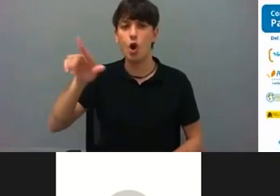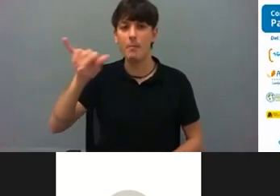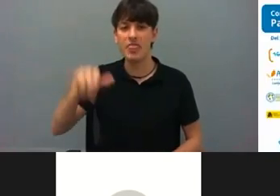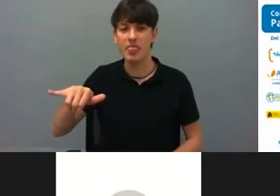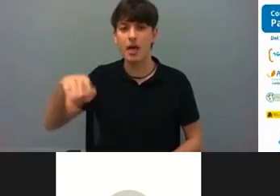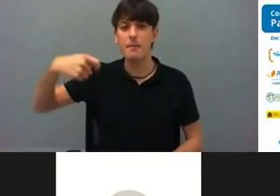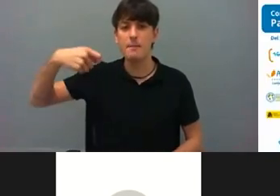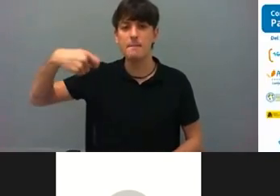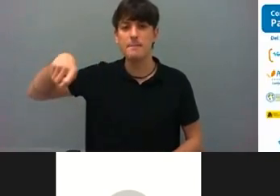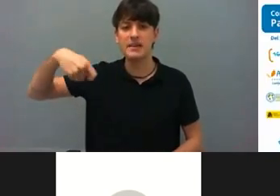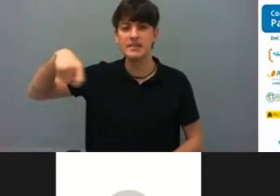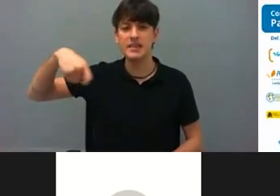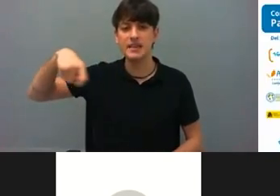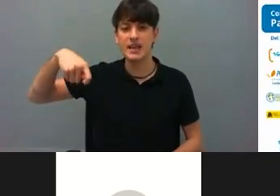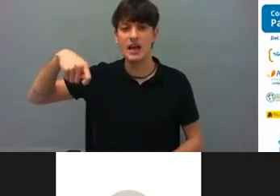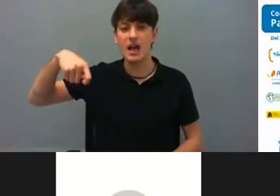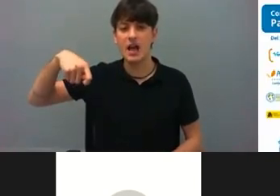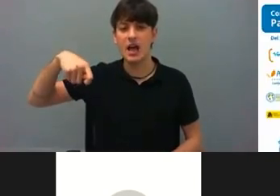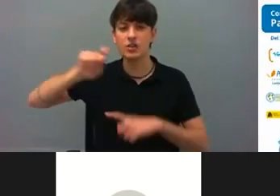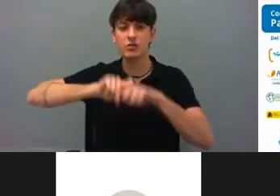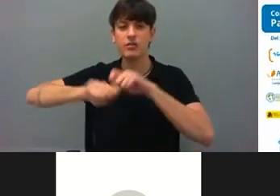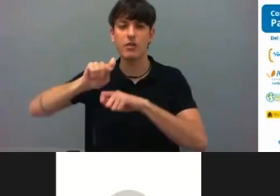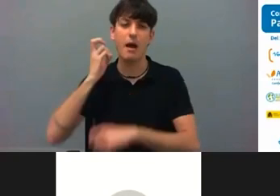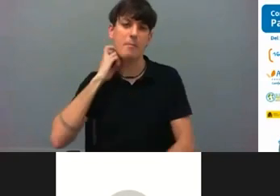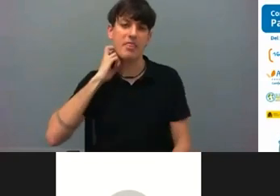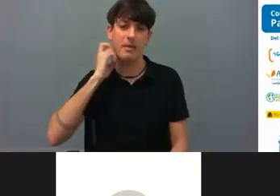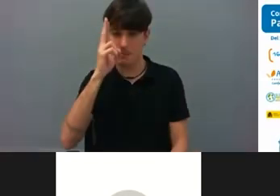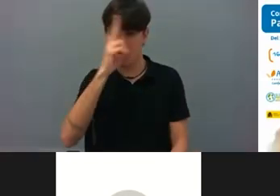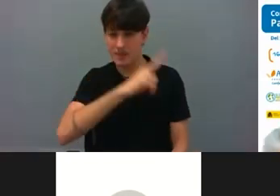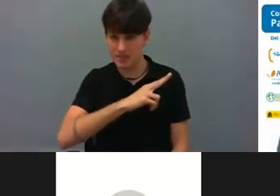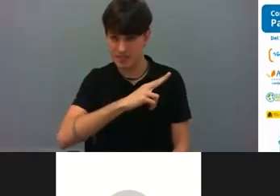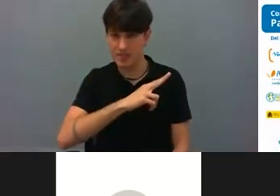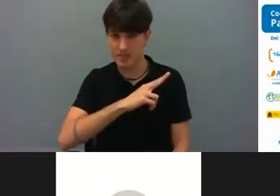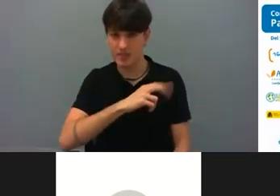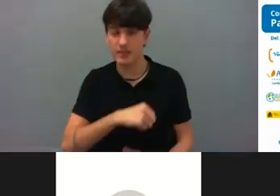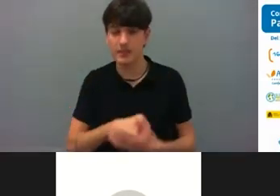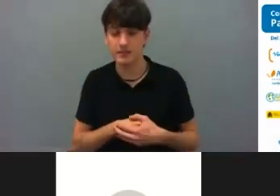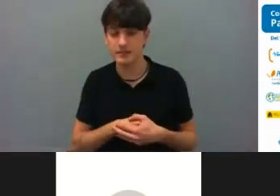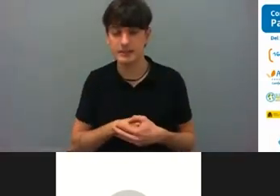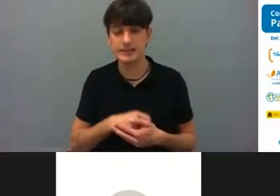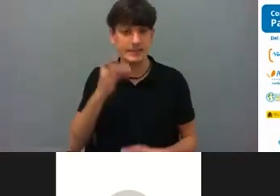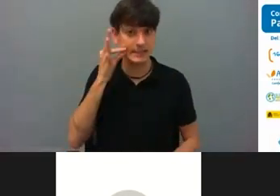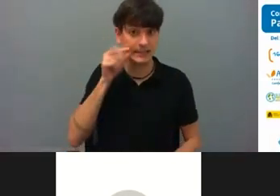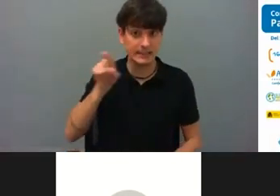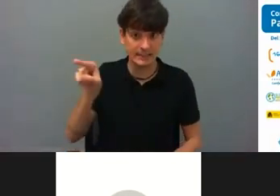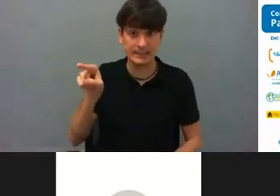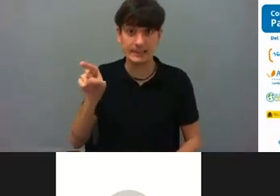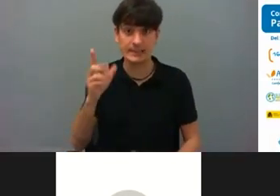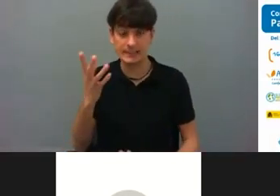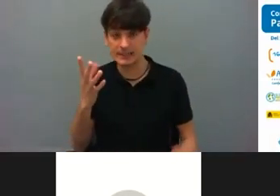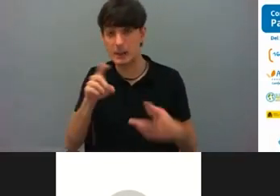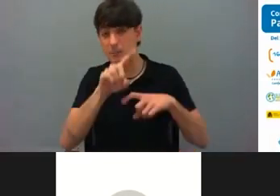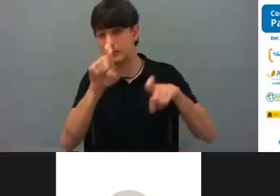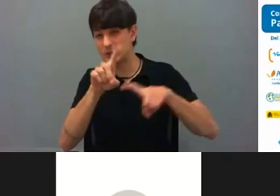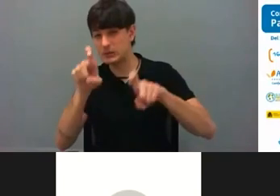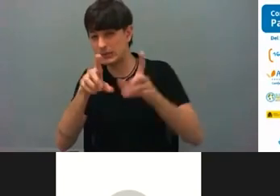la Federación Aspace Madrid. De alguna manera ella hila este tipo de cuestiones porque nos va a